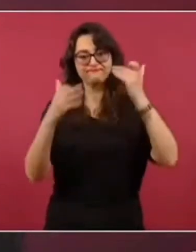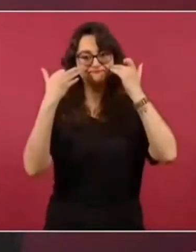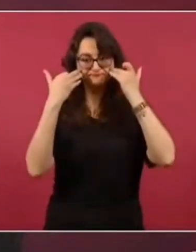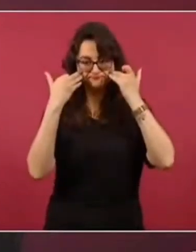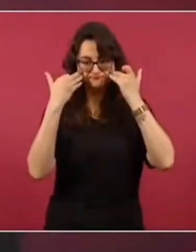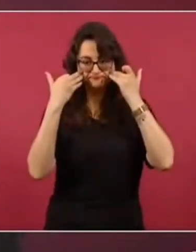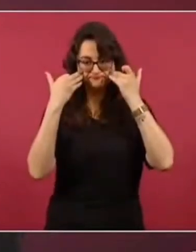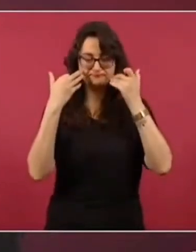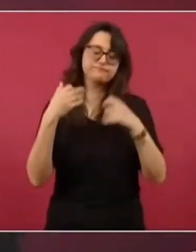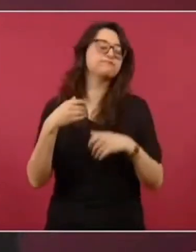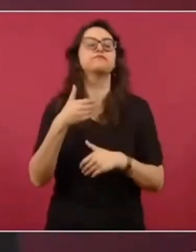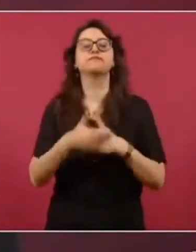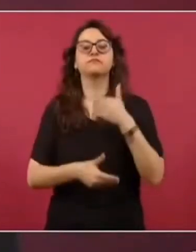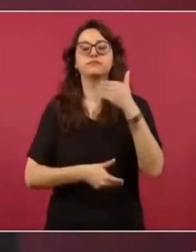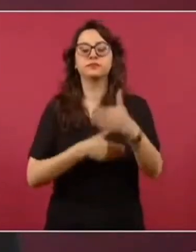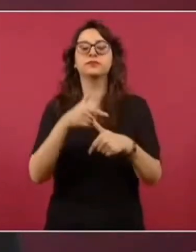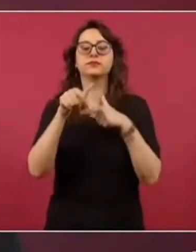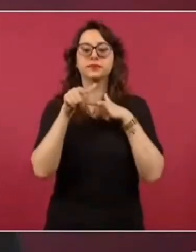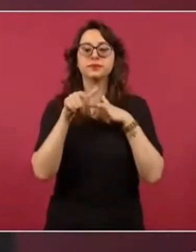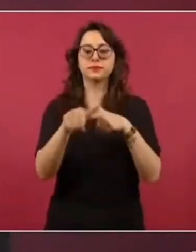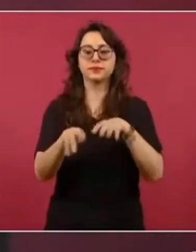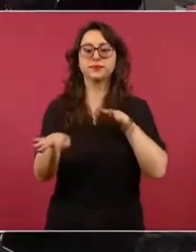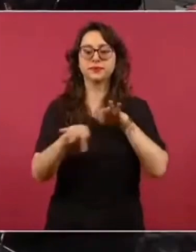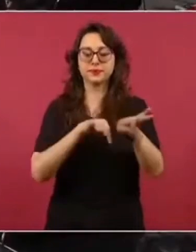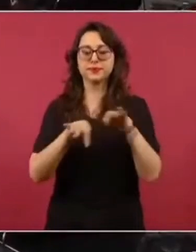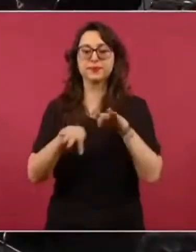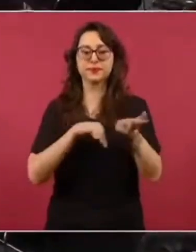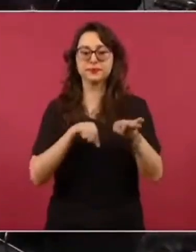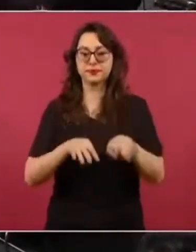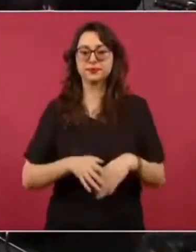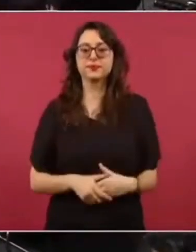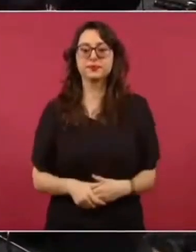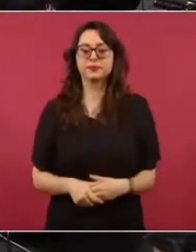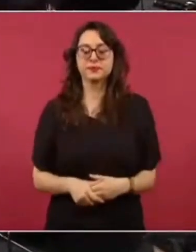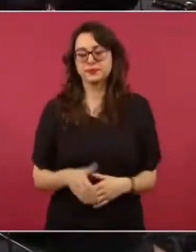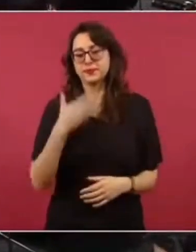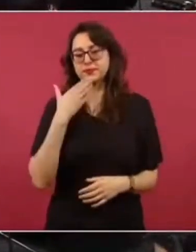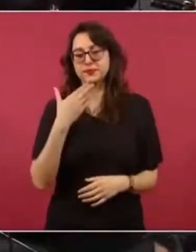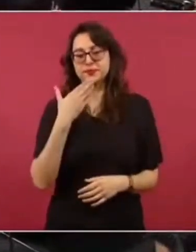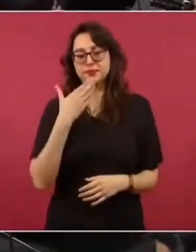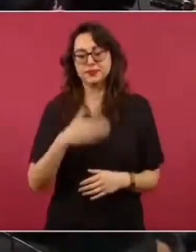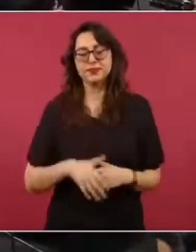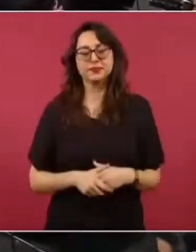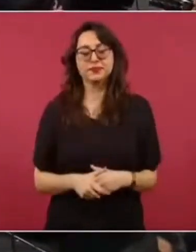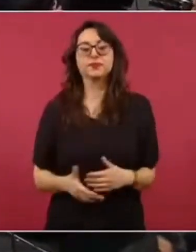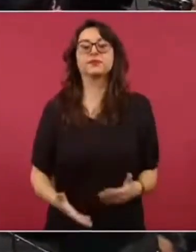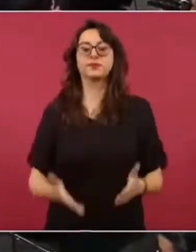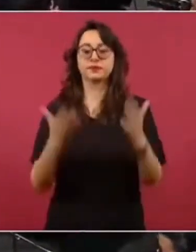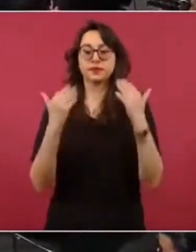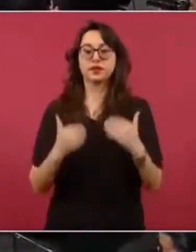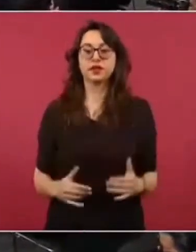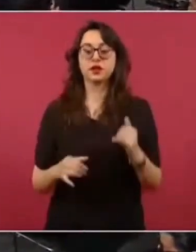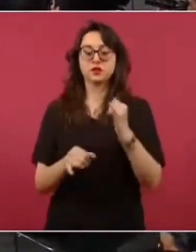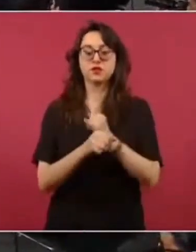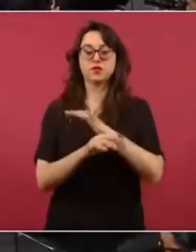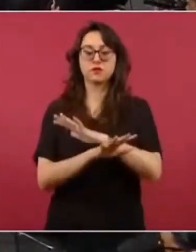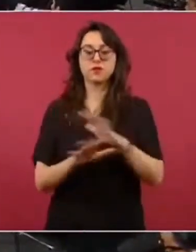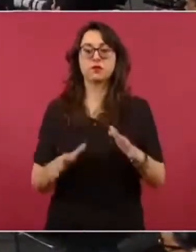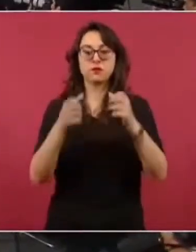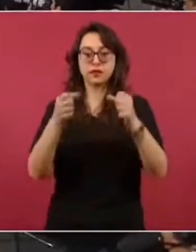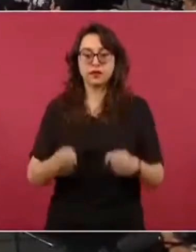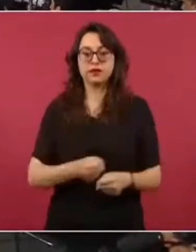así, vamos avanzando, muy bien. Entonces, vamos al informe de seguridad